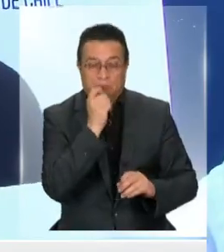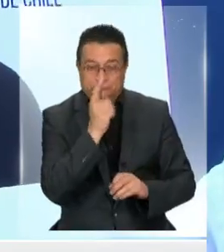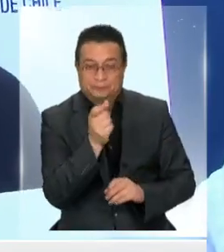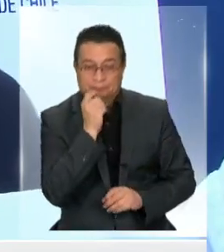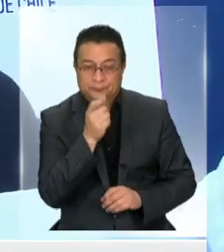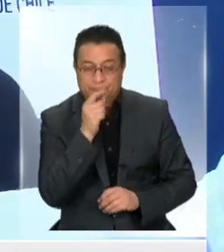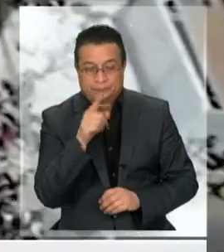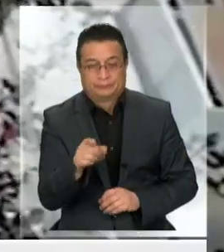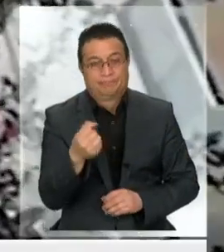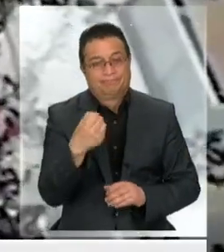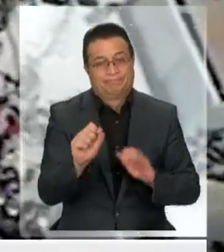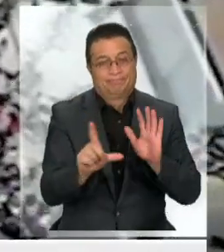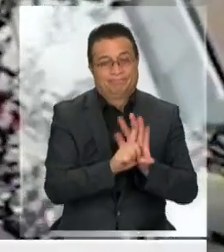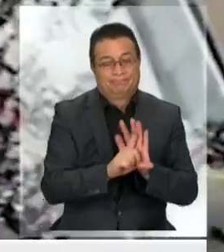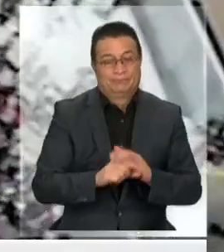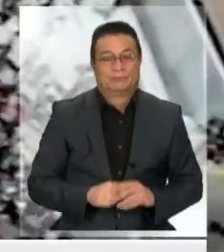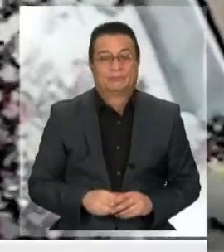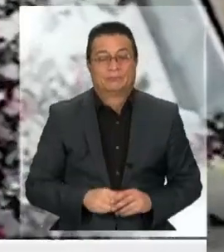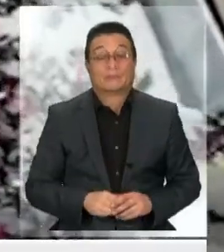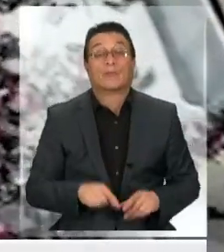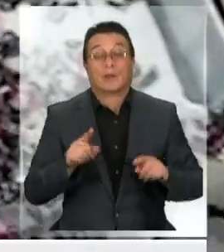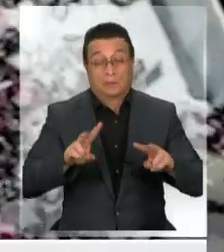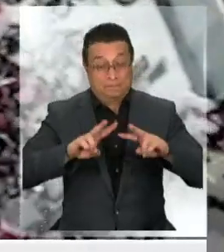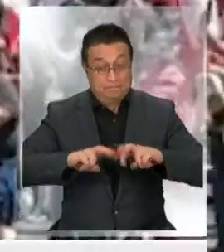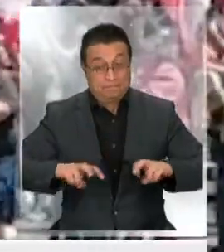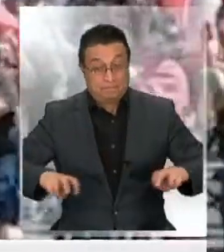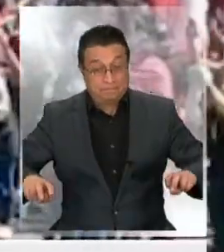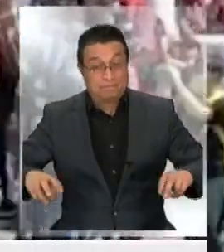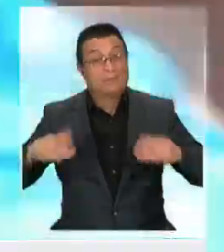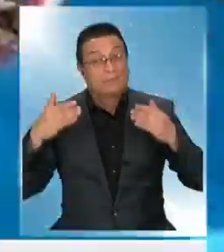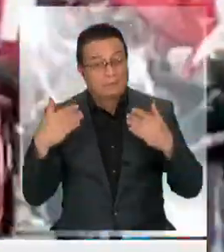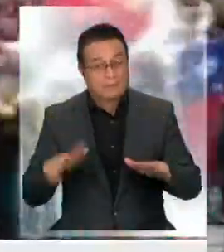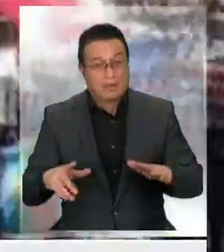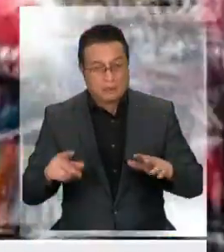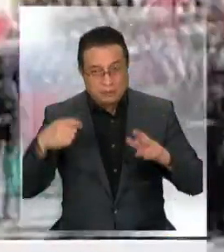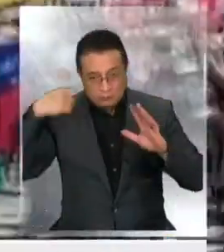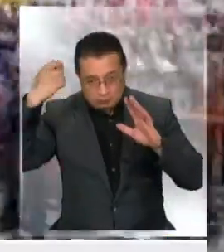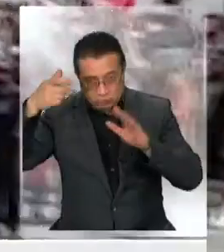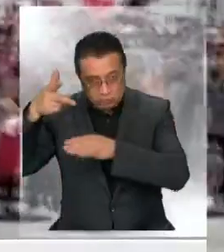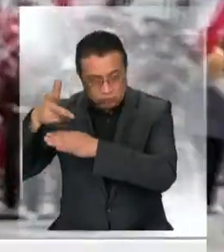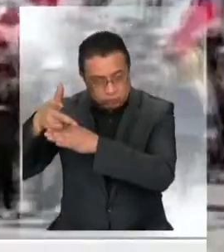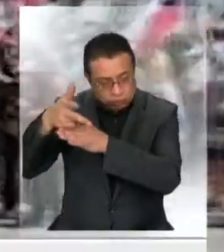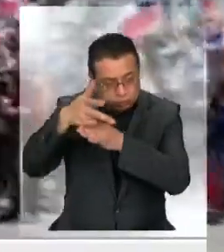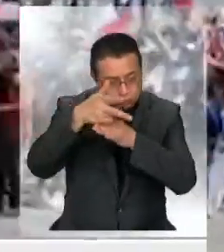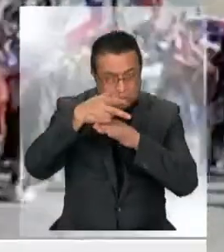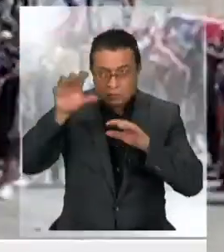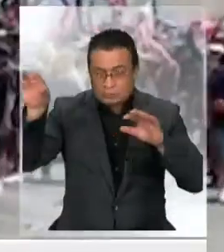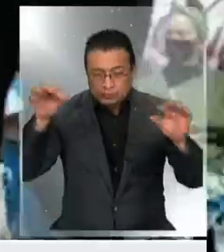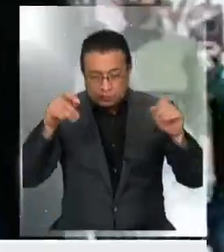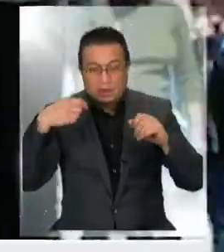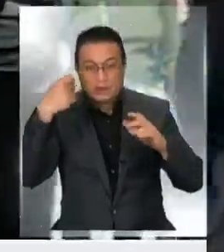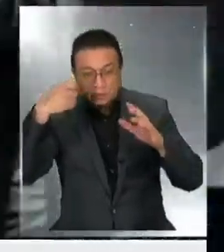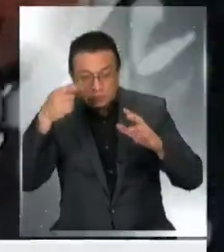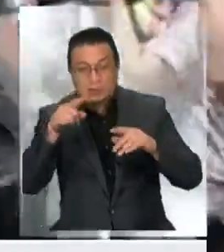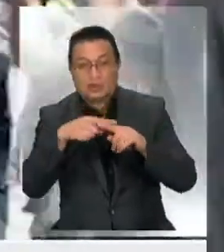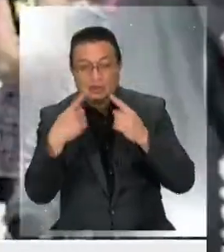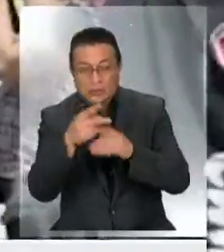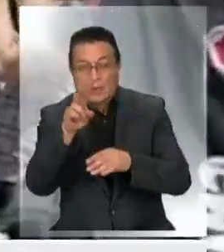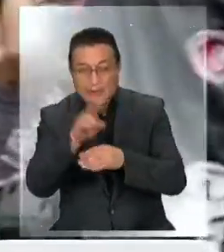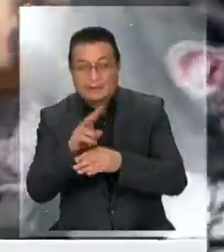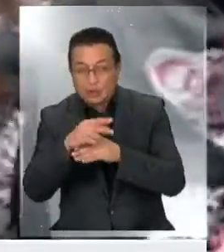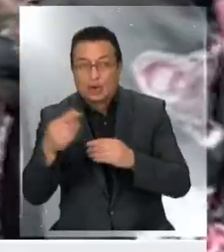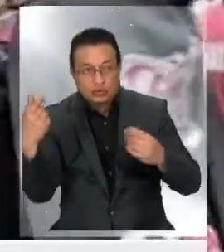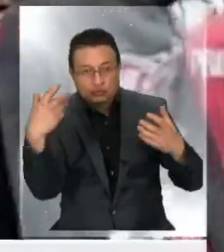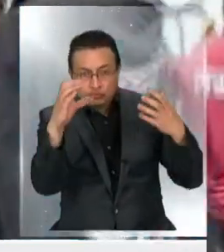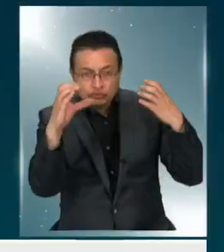este delito. Tras una investigación que contempló la revisión de las cámaras de seguridad y los registros captados por testigos,